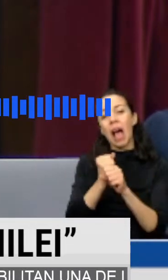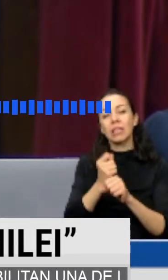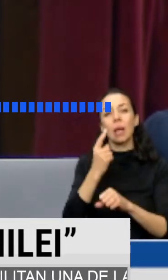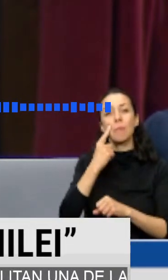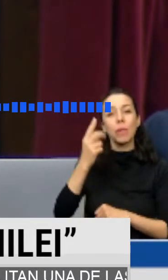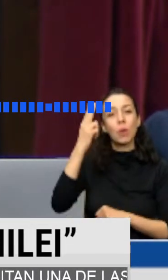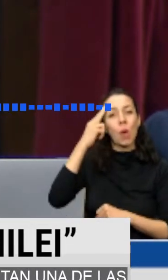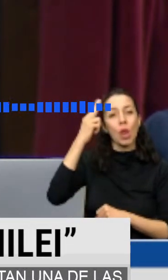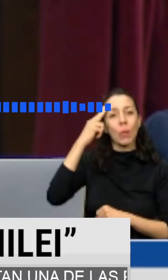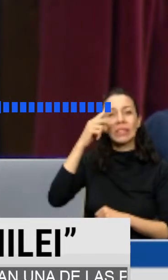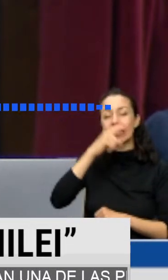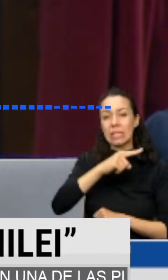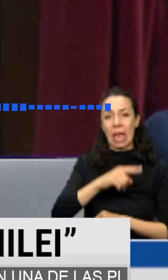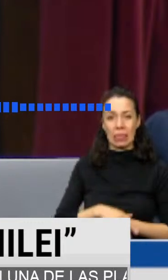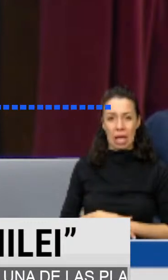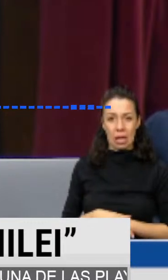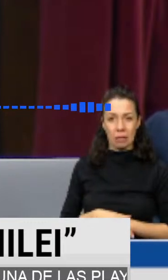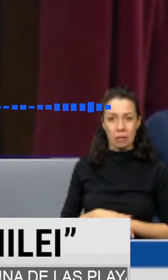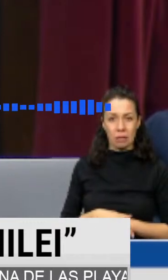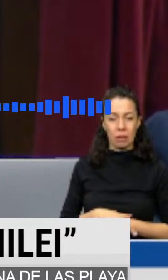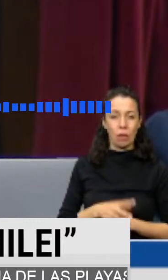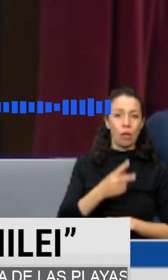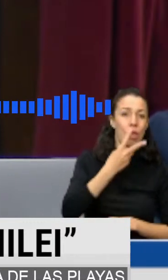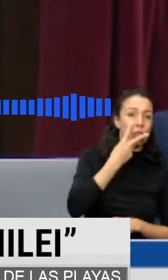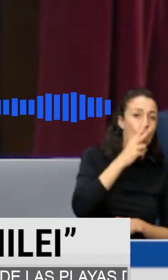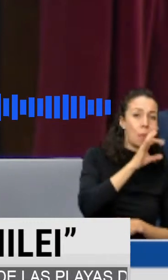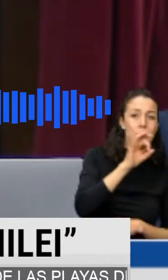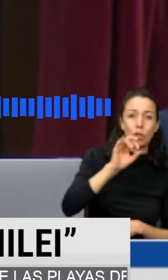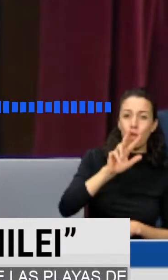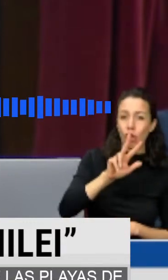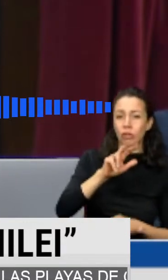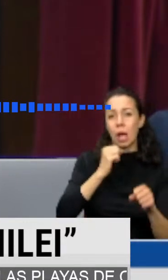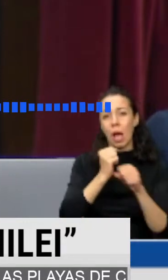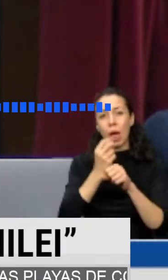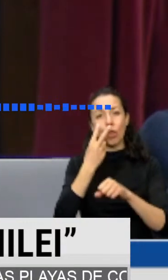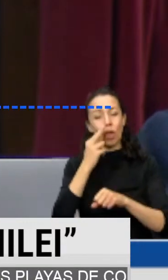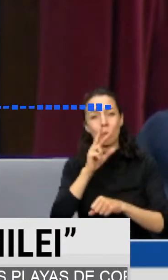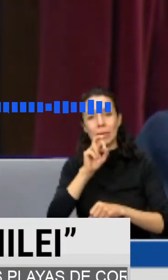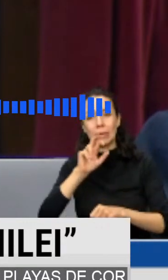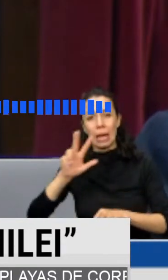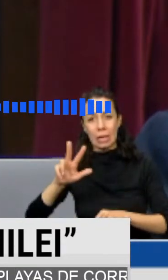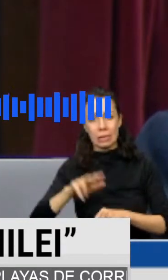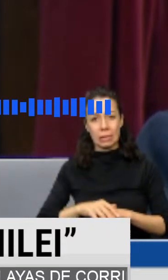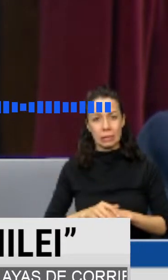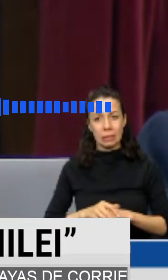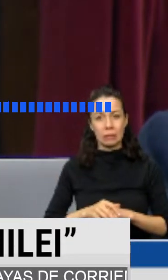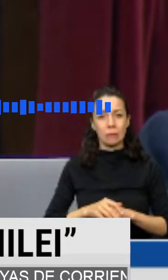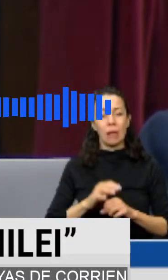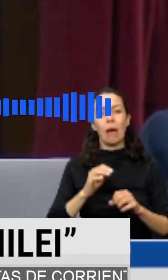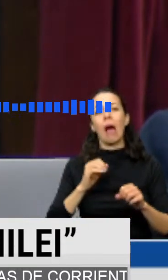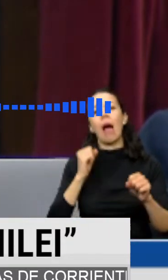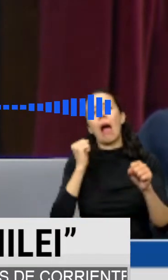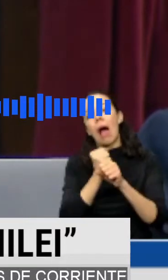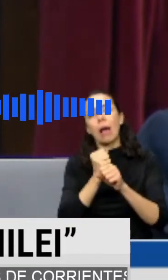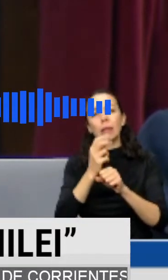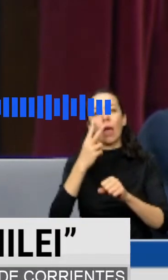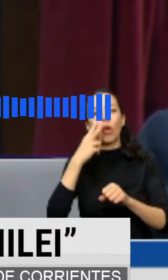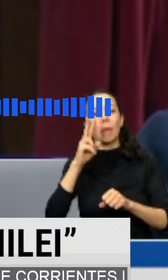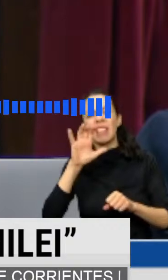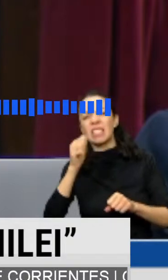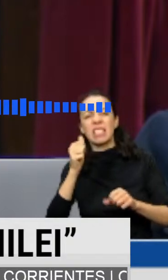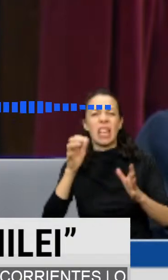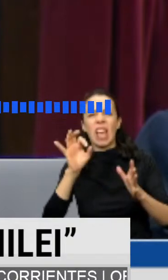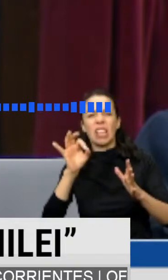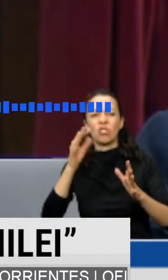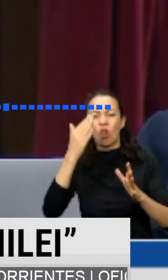acá el que va a elegir el presidente el presidente de la Cámara de Diputados es el presidente de la Nación, porque lógicamente a través